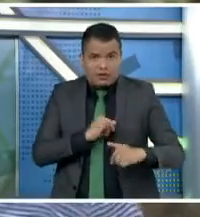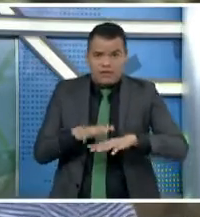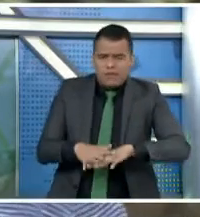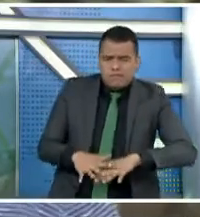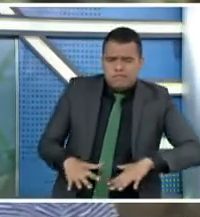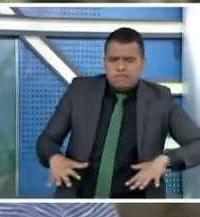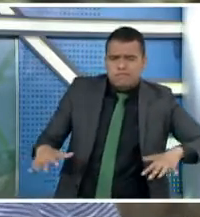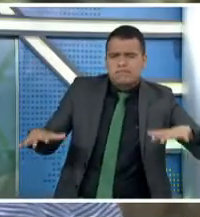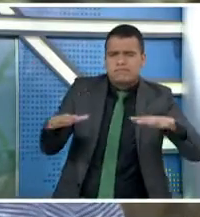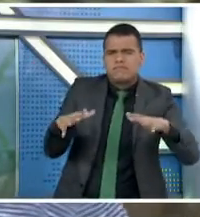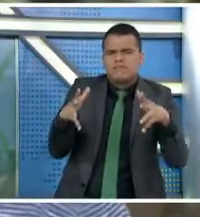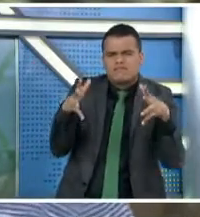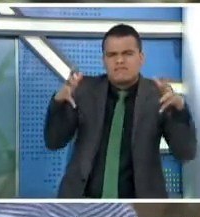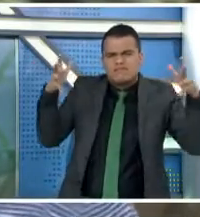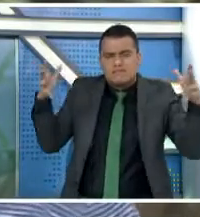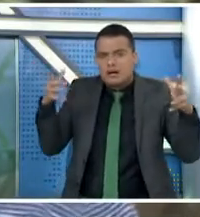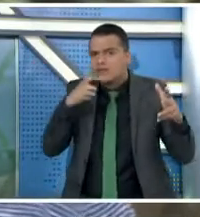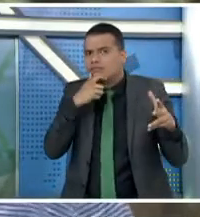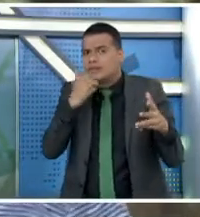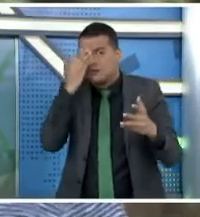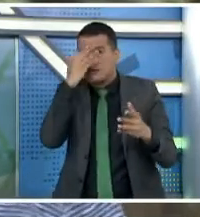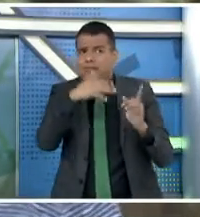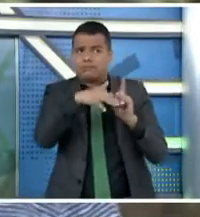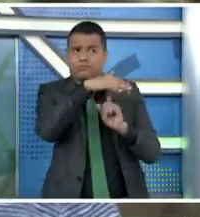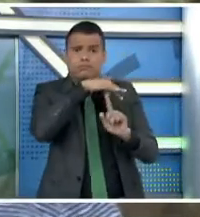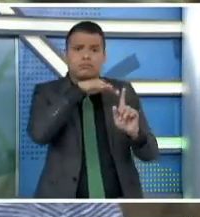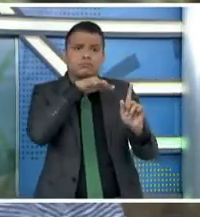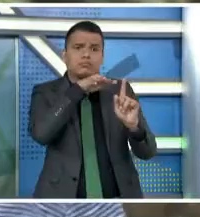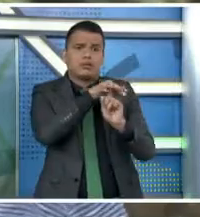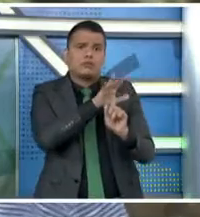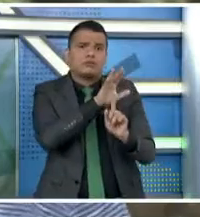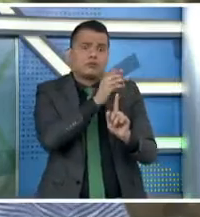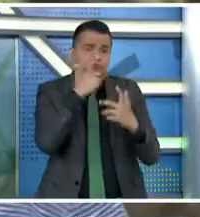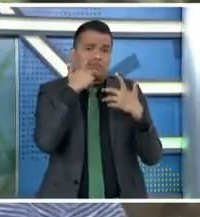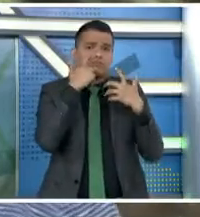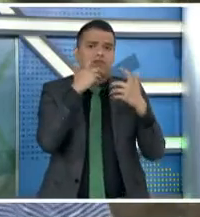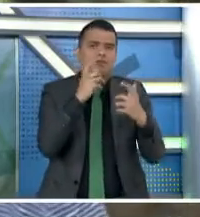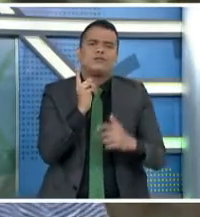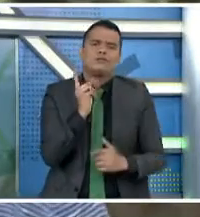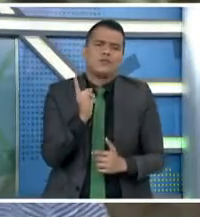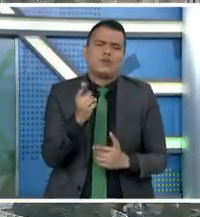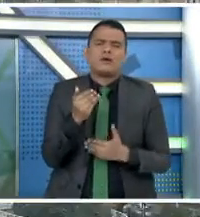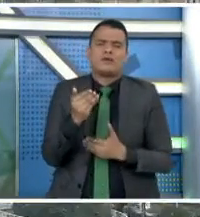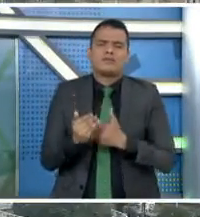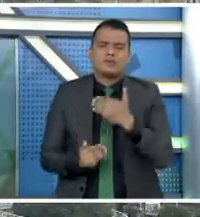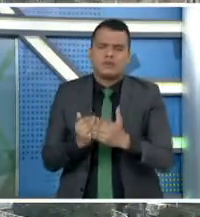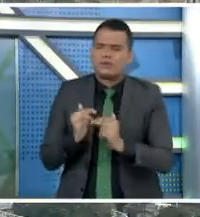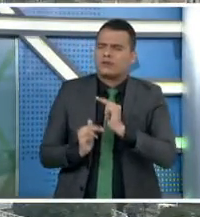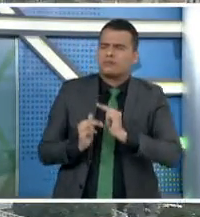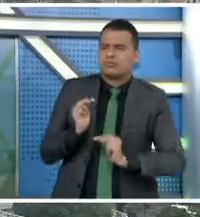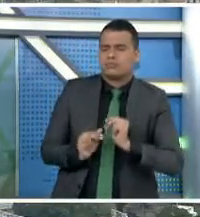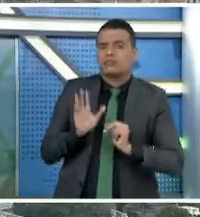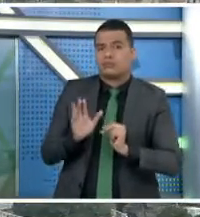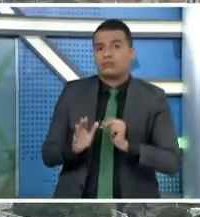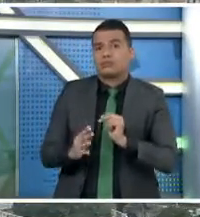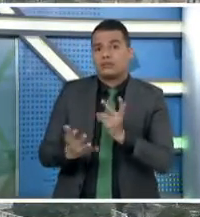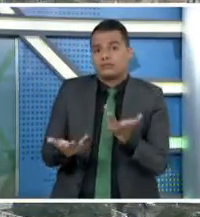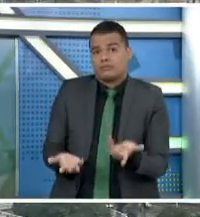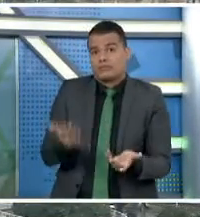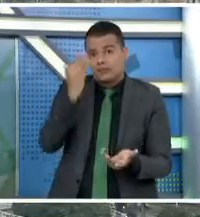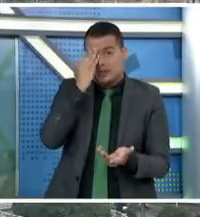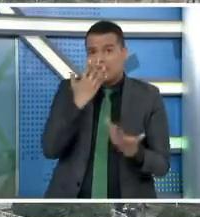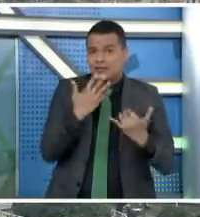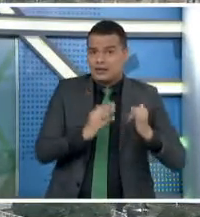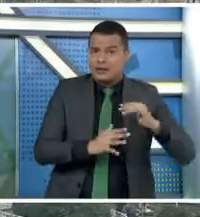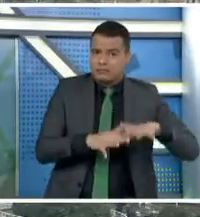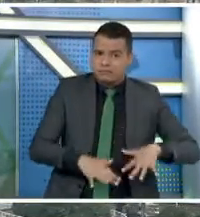ecológica que ha sido fuertemente afectada y diezmada precisamente por el proceso de urbanización además el medio ambiente que guarda relación